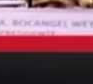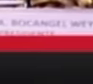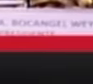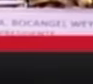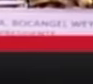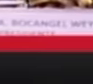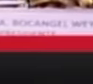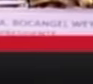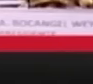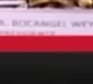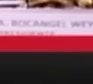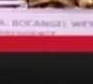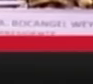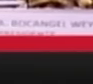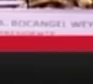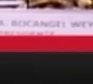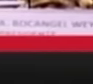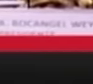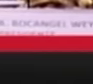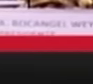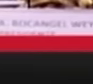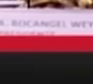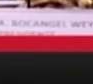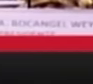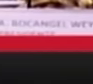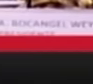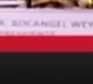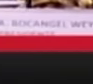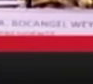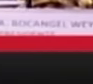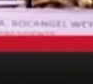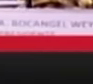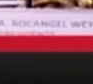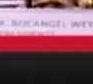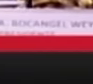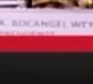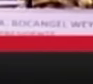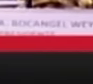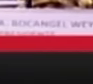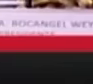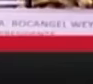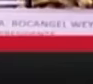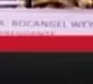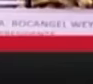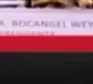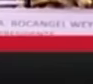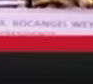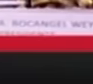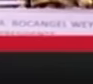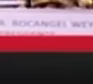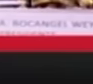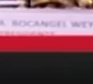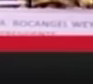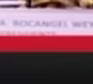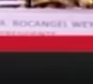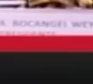cual es cierto, no solo este bypass quedaba allí, sino que estaba vinculado al Paseo Colón y a otro